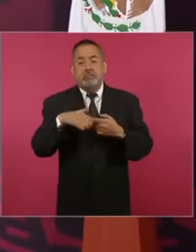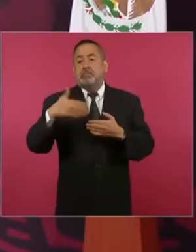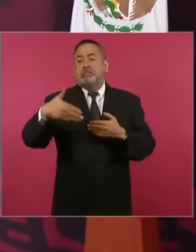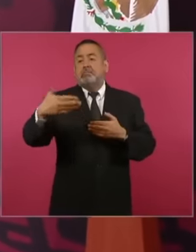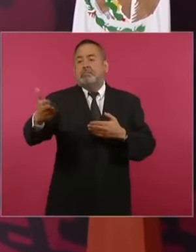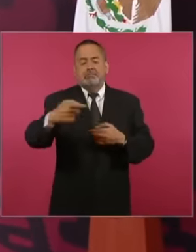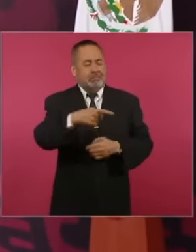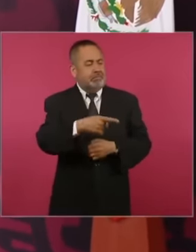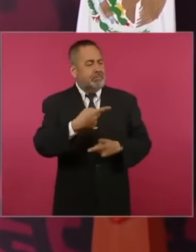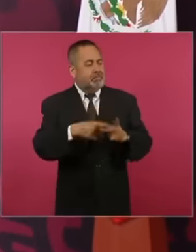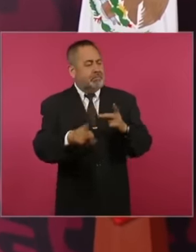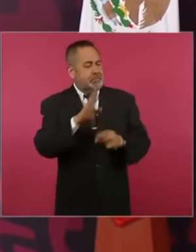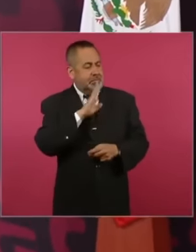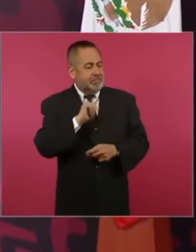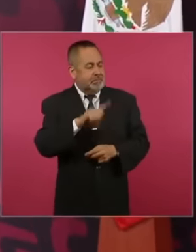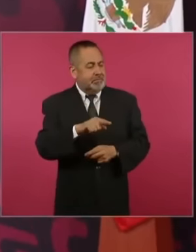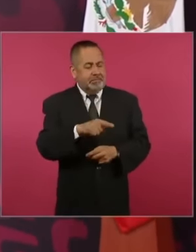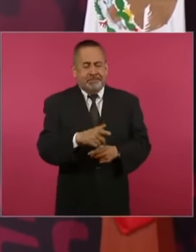en